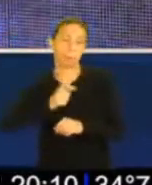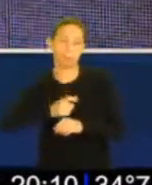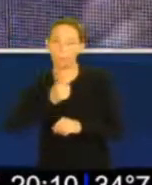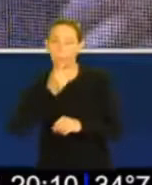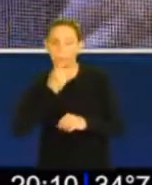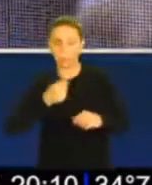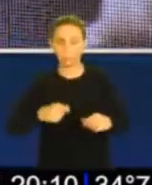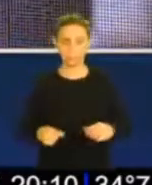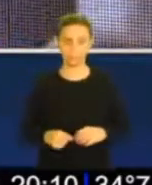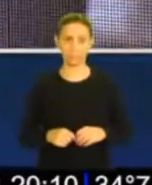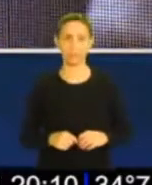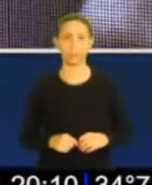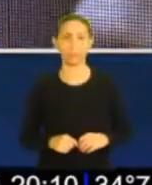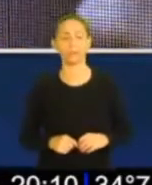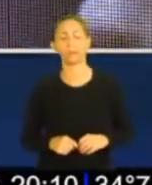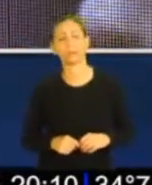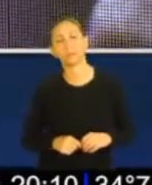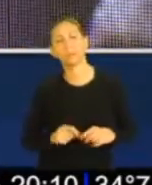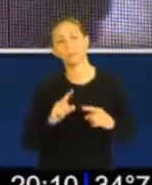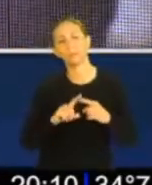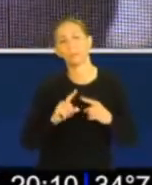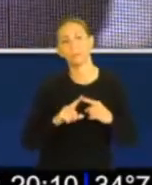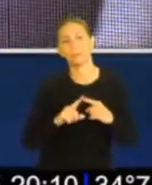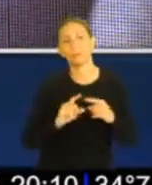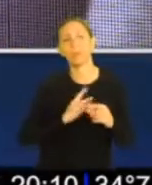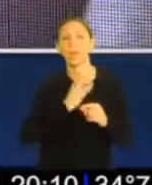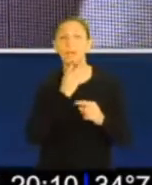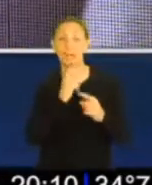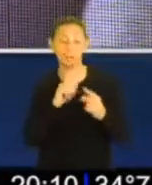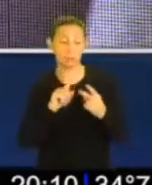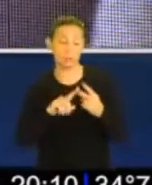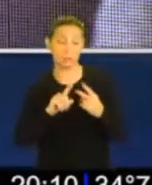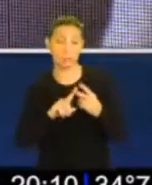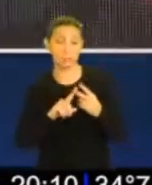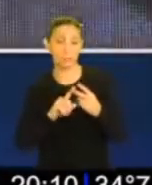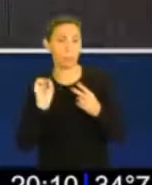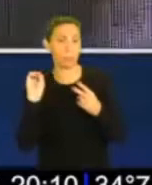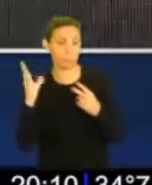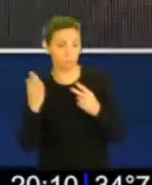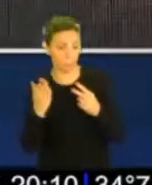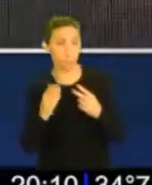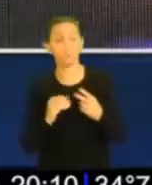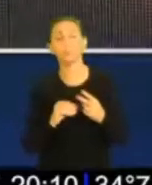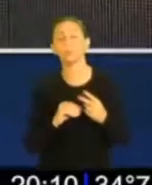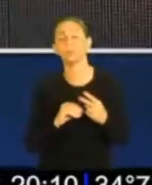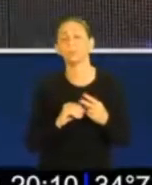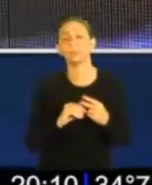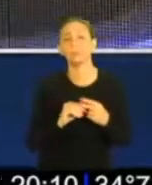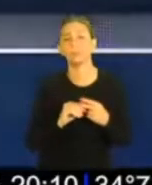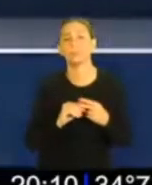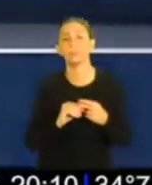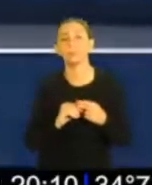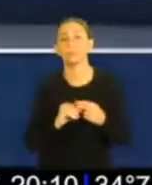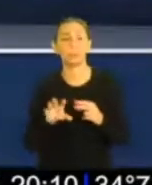dar el ejemplo, que se vacunó primera dosis con Sputnik, luego se colocó Moderna como segunda dosis,